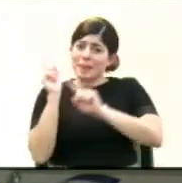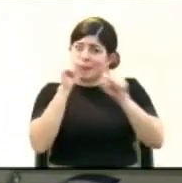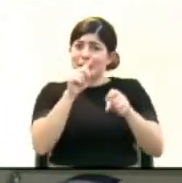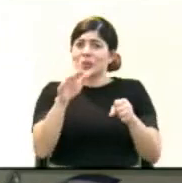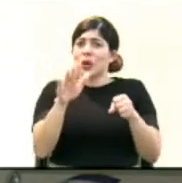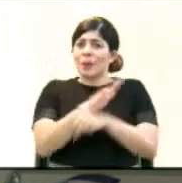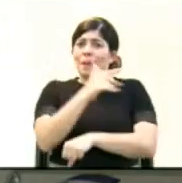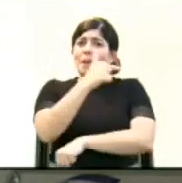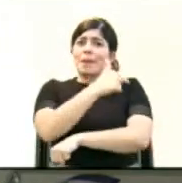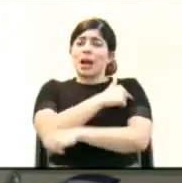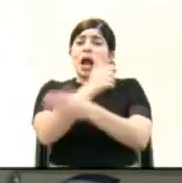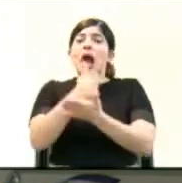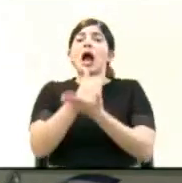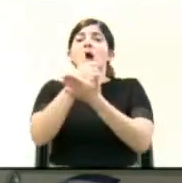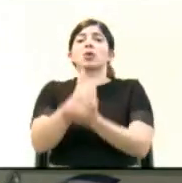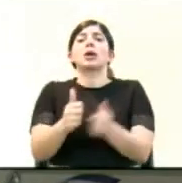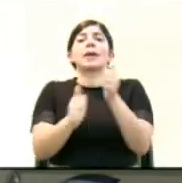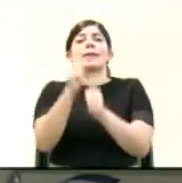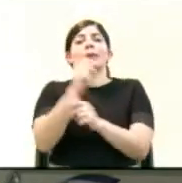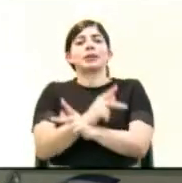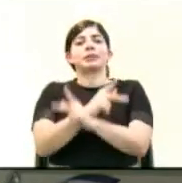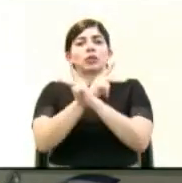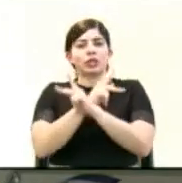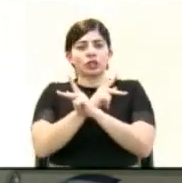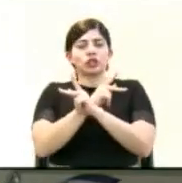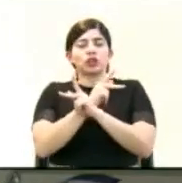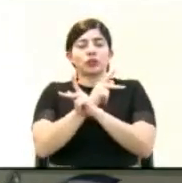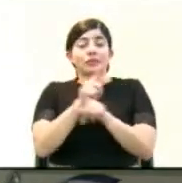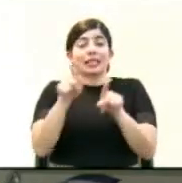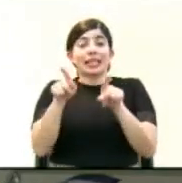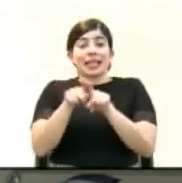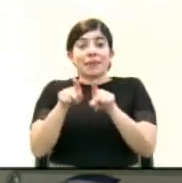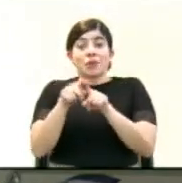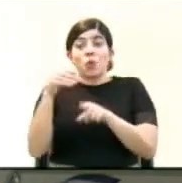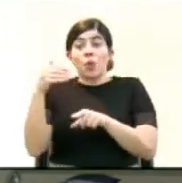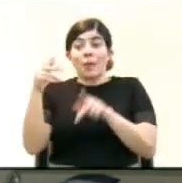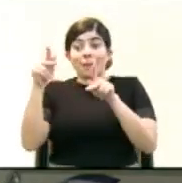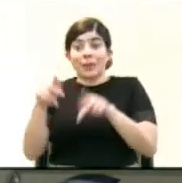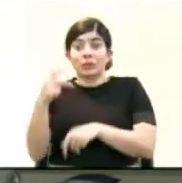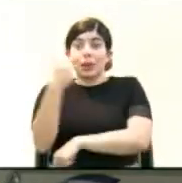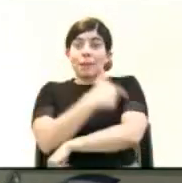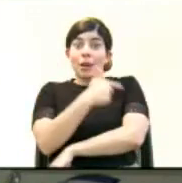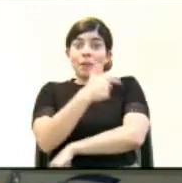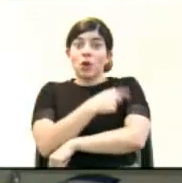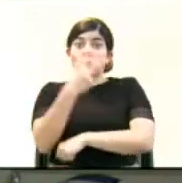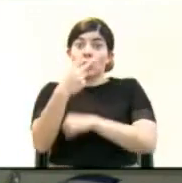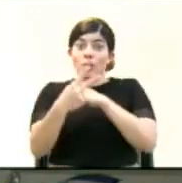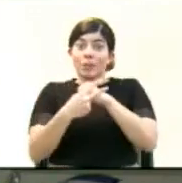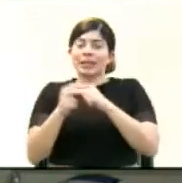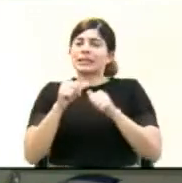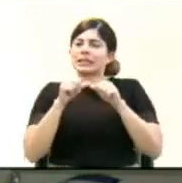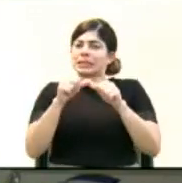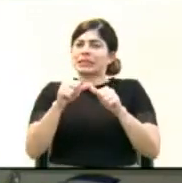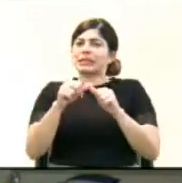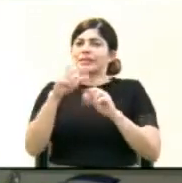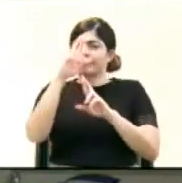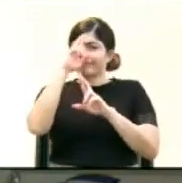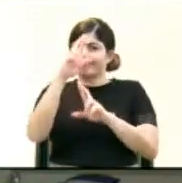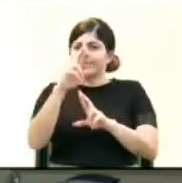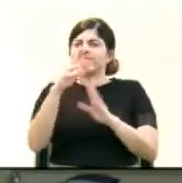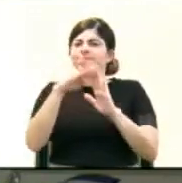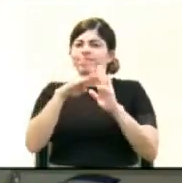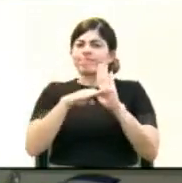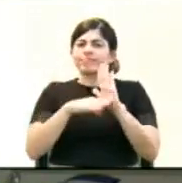esquemas. Eso les va a dar mayor protección. Y además que una vez completado el esquema, continúen con medidas básicas,